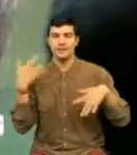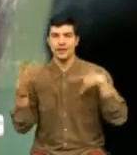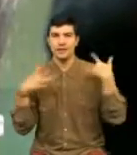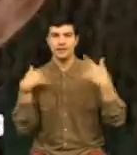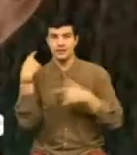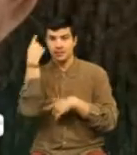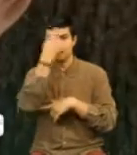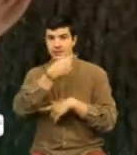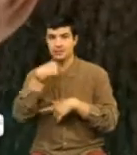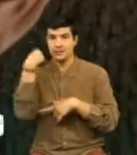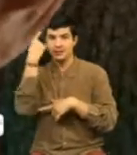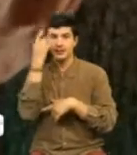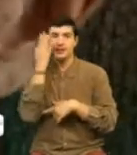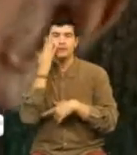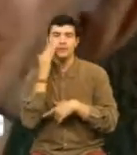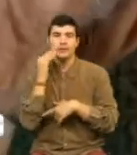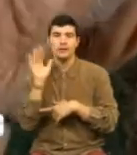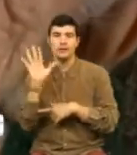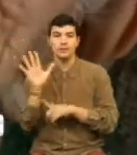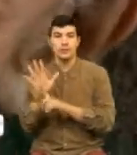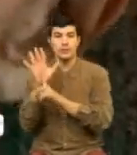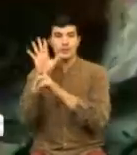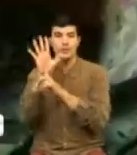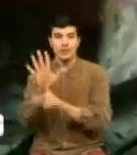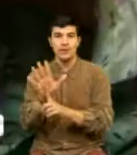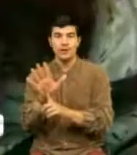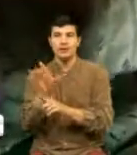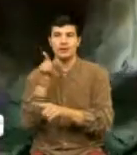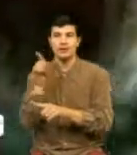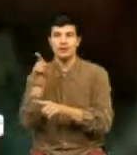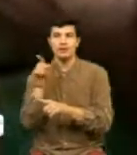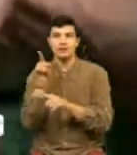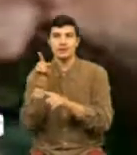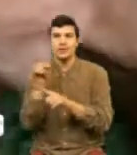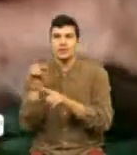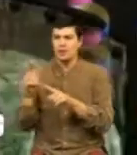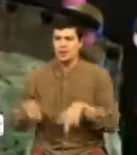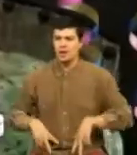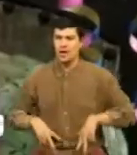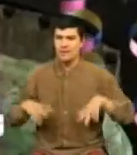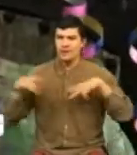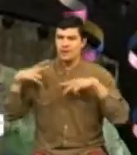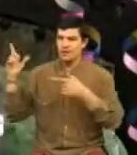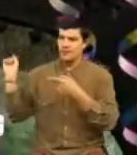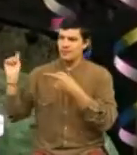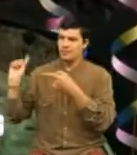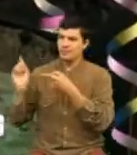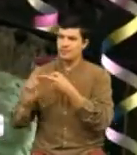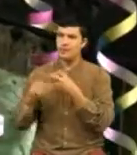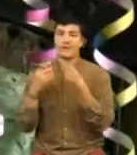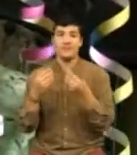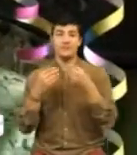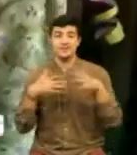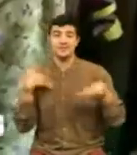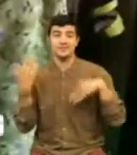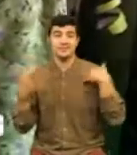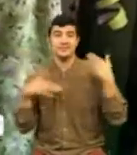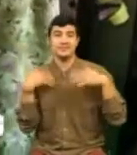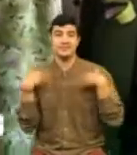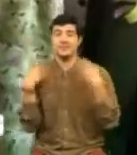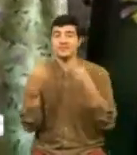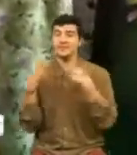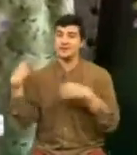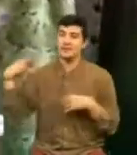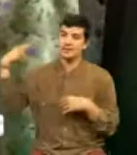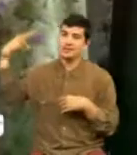rostro tibio y sereno se reflejan las huellas de una vida que ha dejado muchas satisfacciones y anécdotas